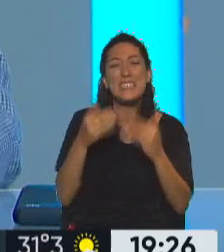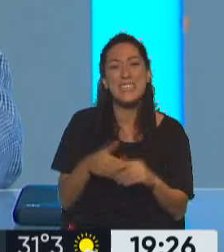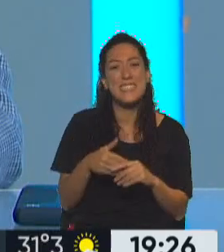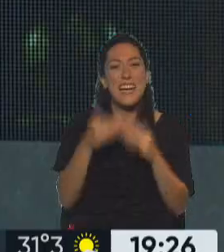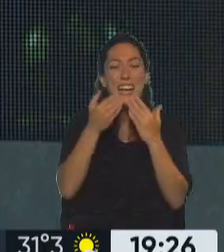ayudaste